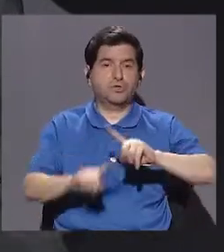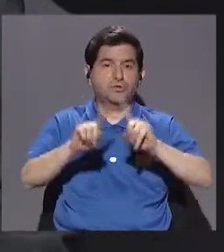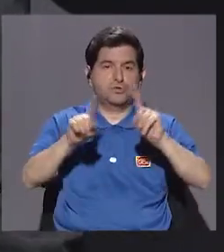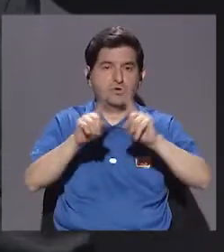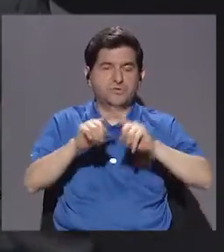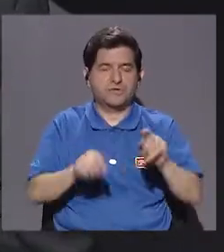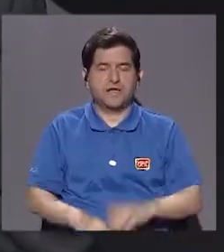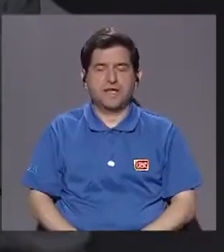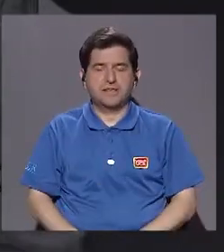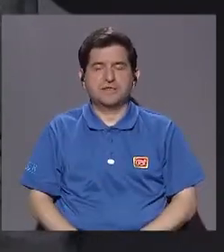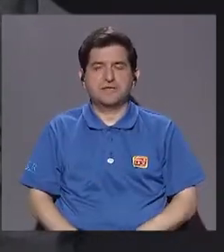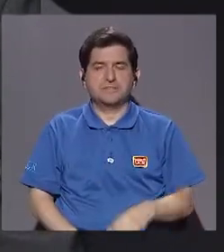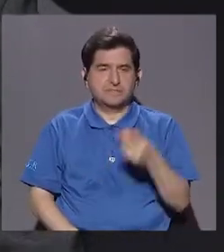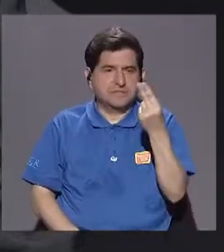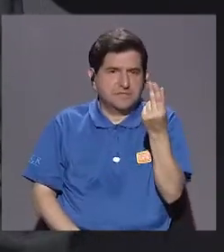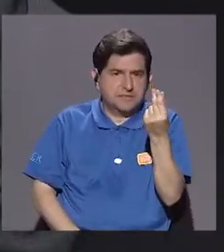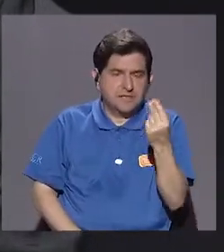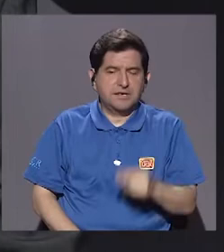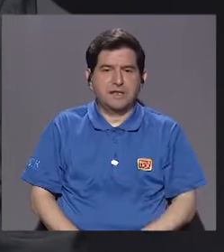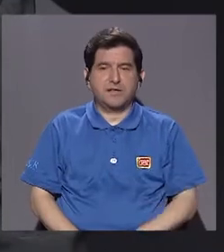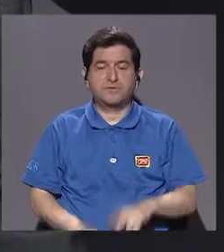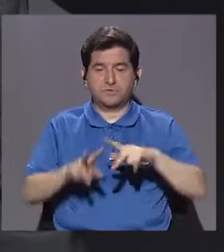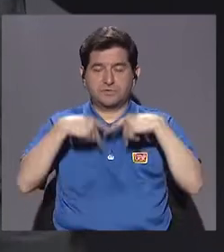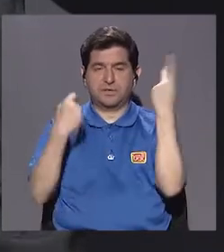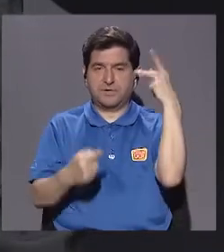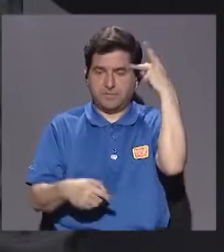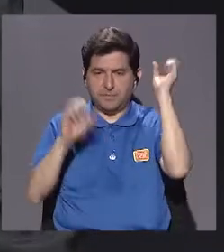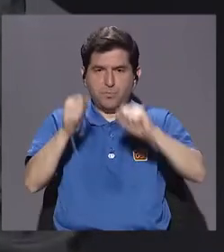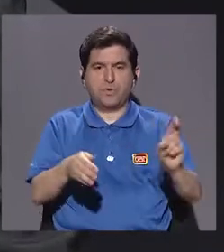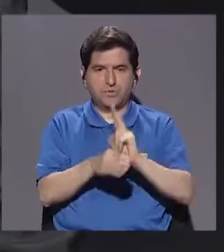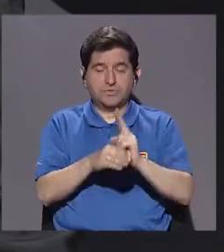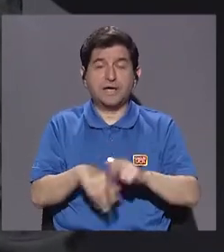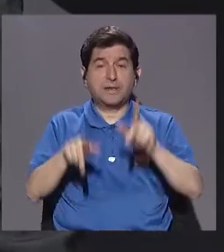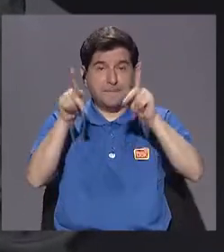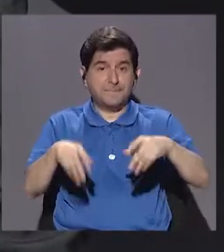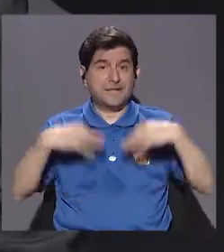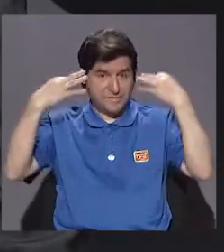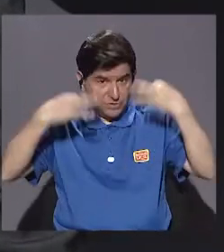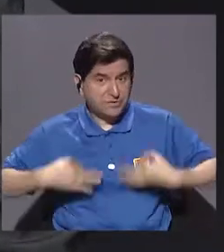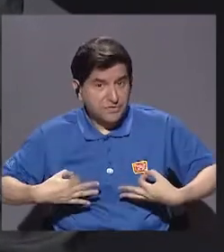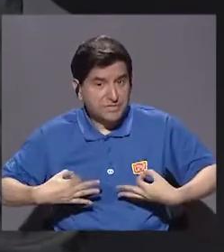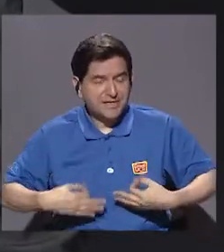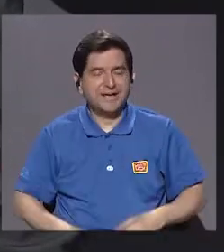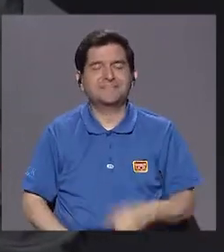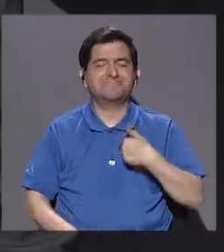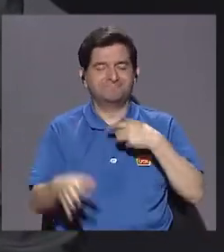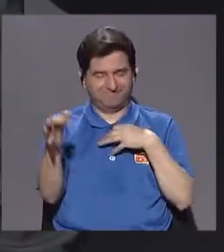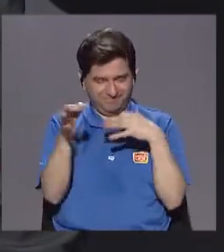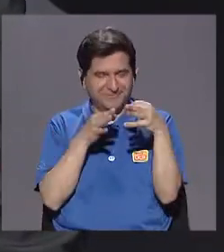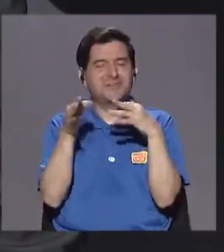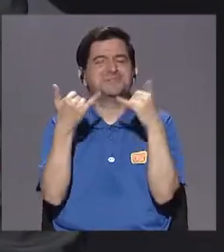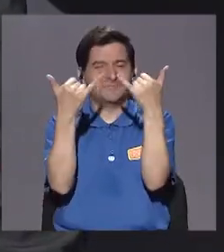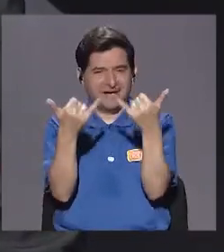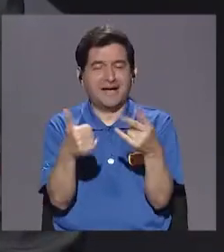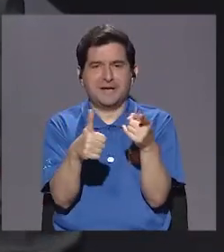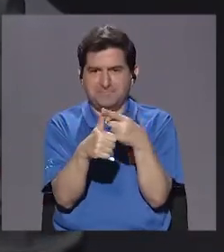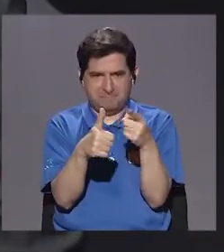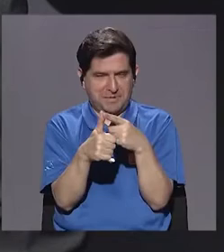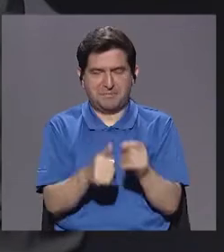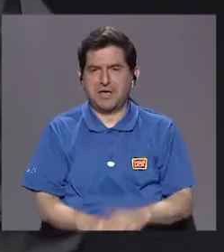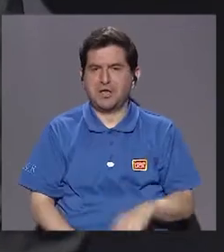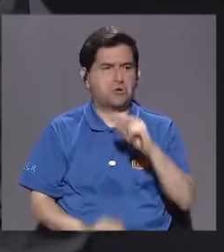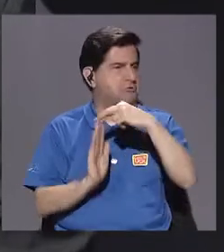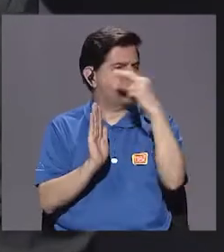financiamiento distintas de los partidos políticos personas físicas eso es lo que quería explicarle primero no había ninguna